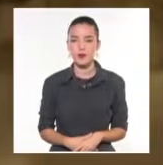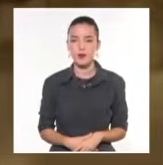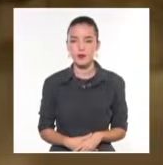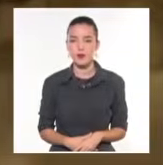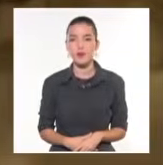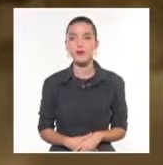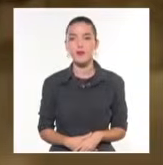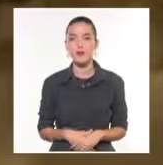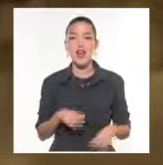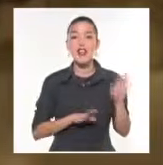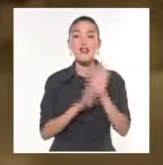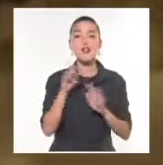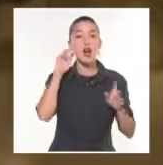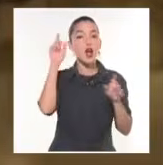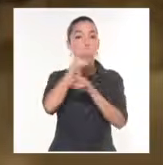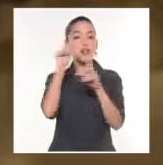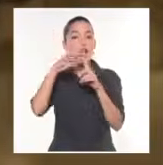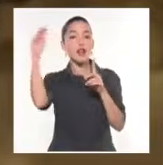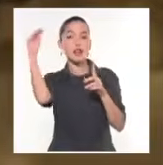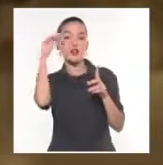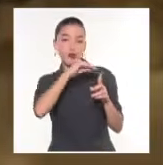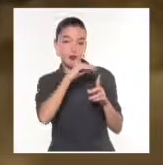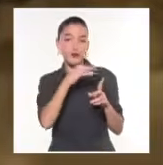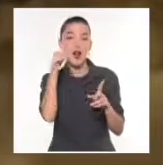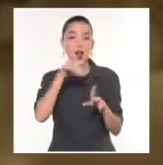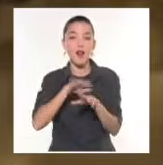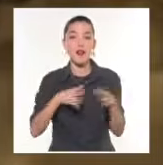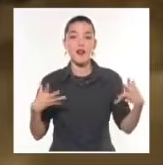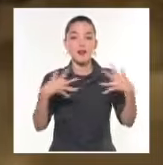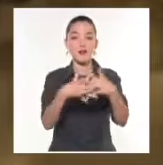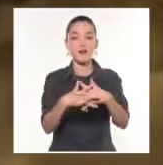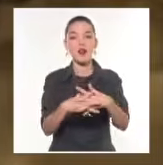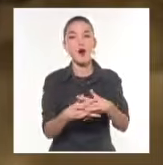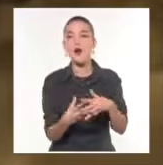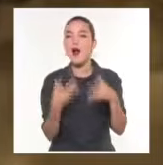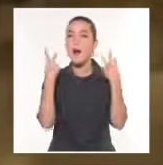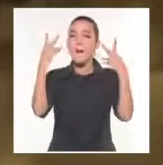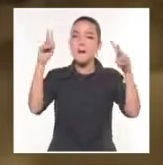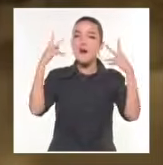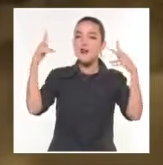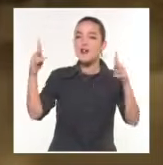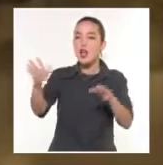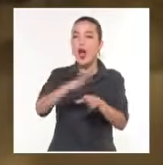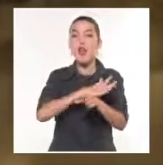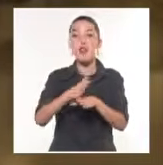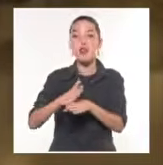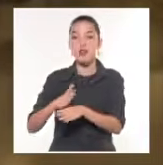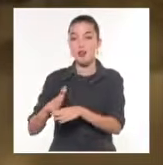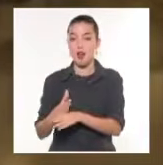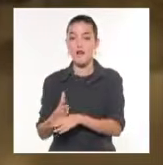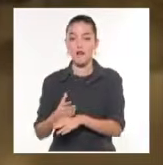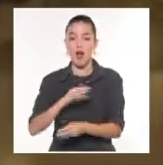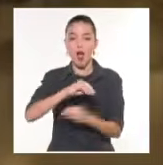El desarrollo científico-tecnológico que en la actualidad une cada vez más a especialistas de diversas disciplinas transforma nuestra